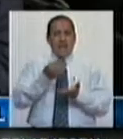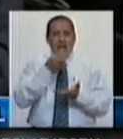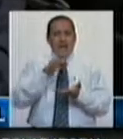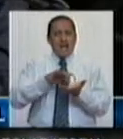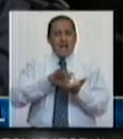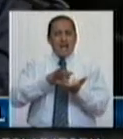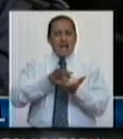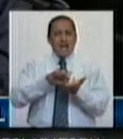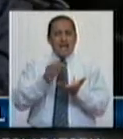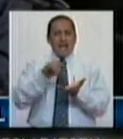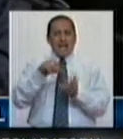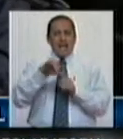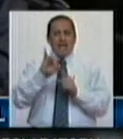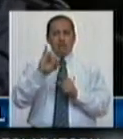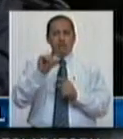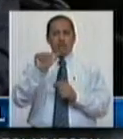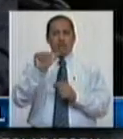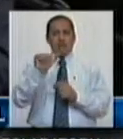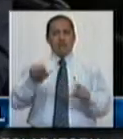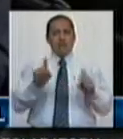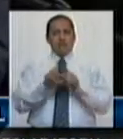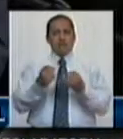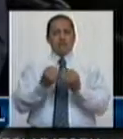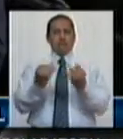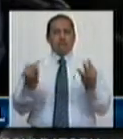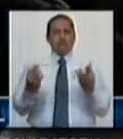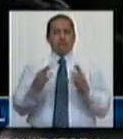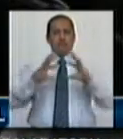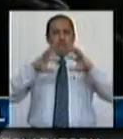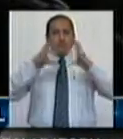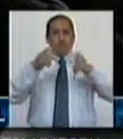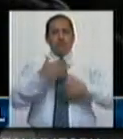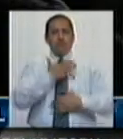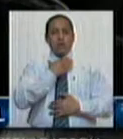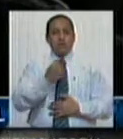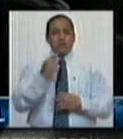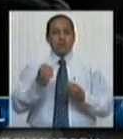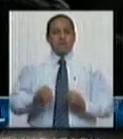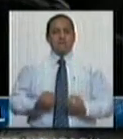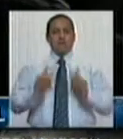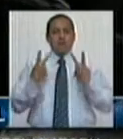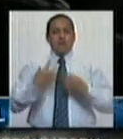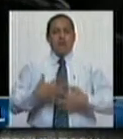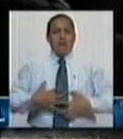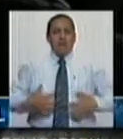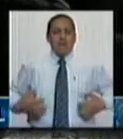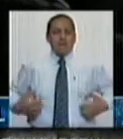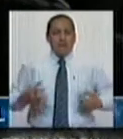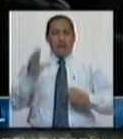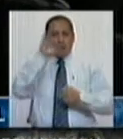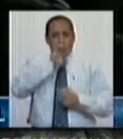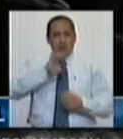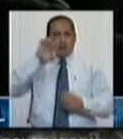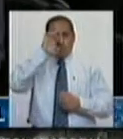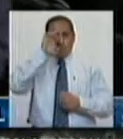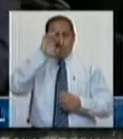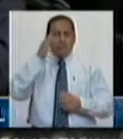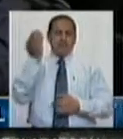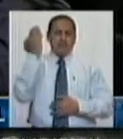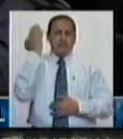y tantos otros productos que hoy día maravillan al planeta y que han salvado de la hambruna a Europa